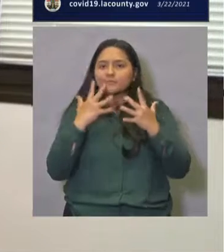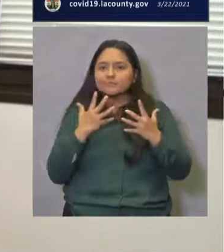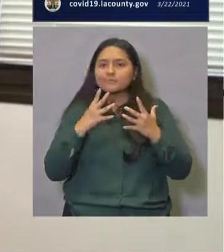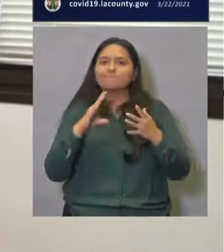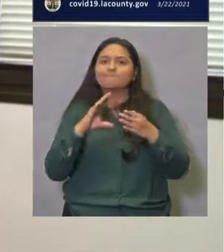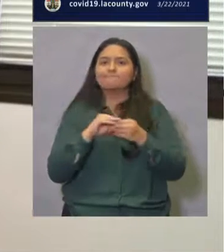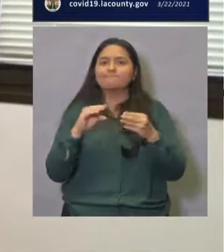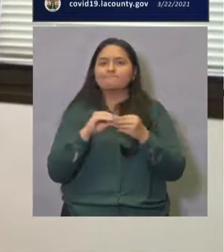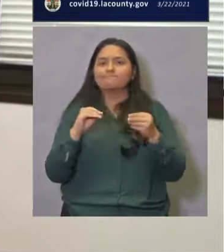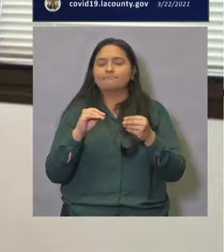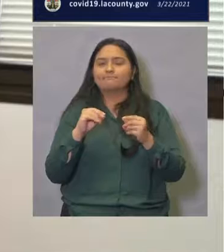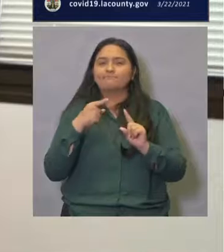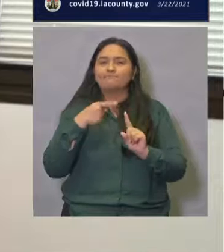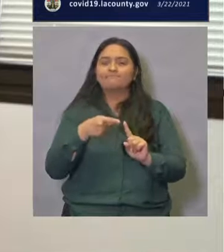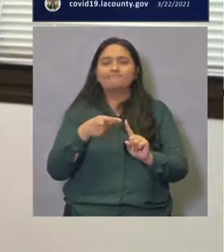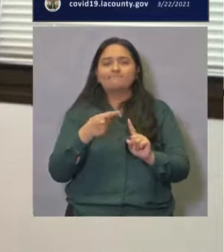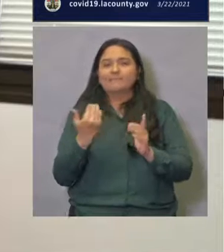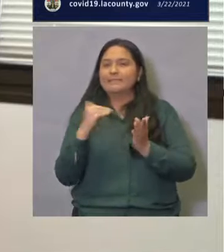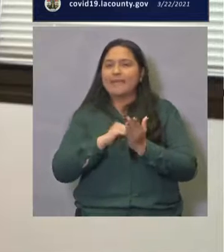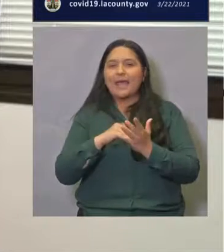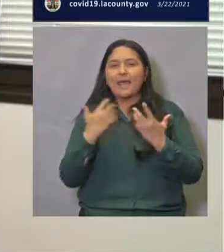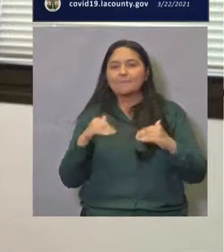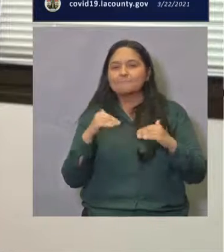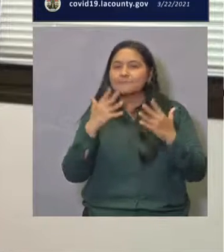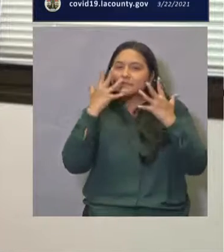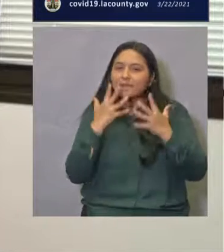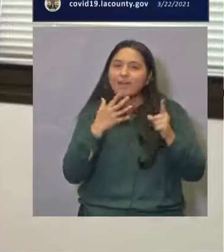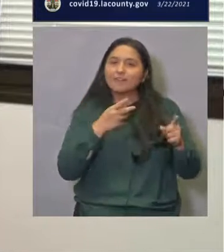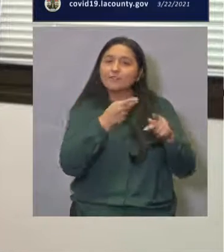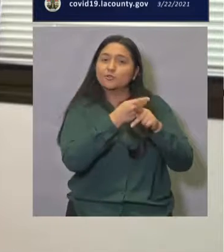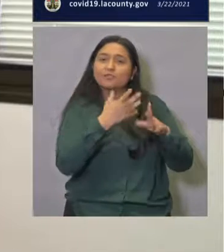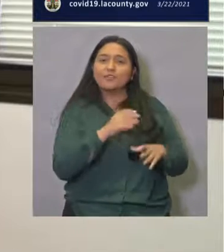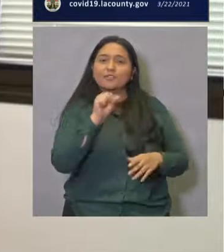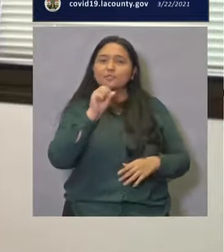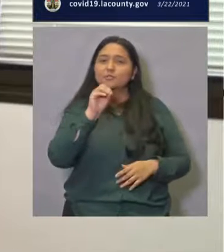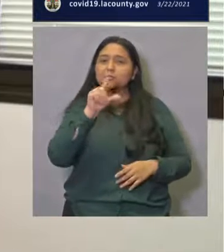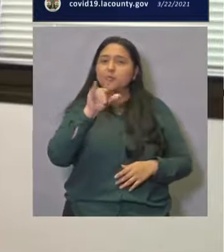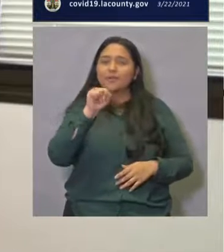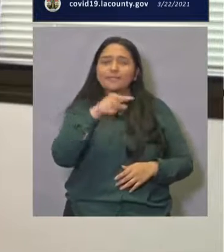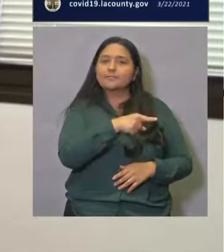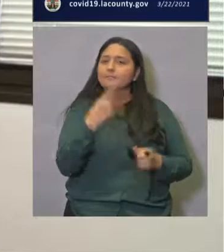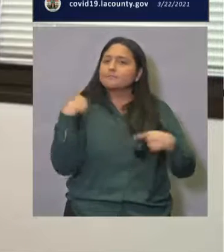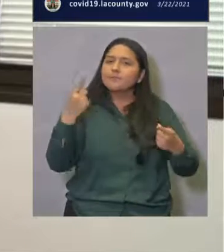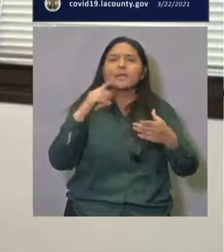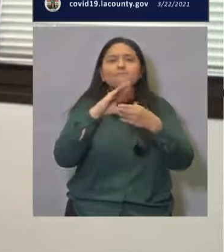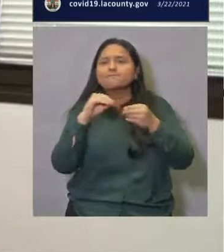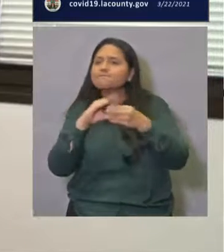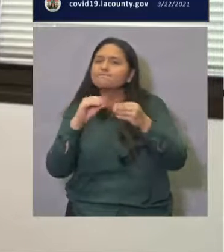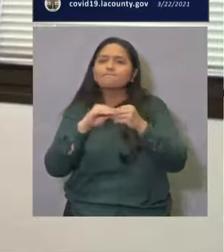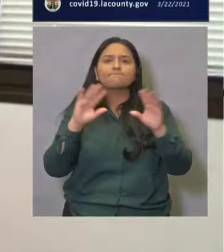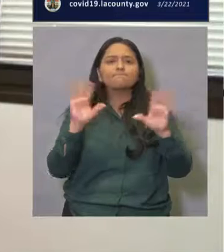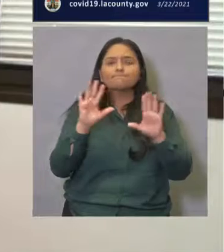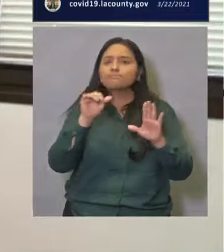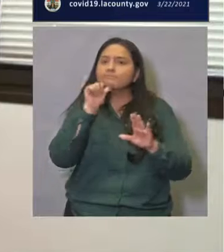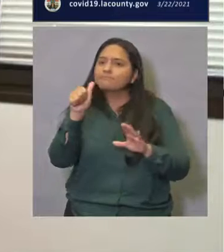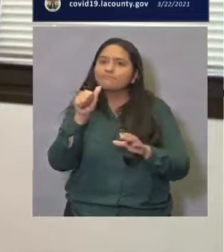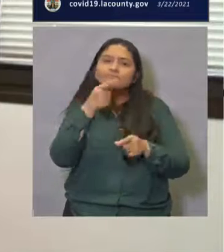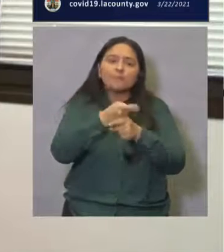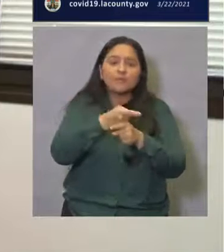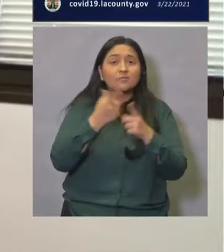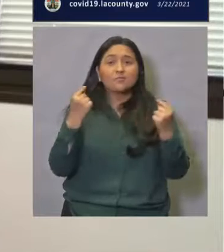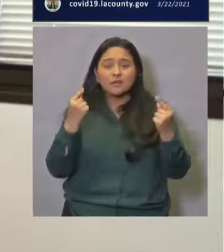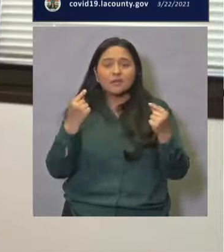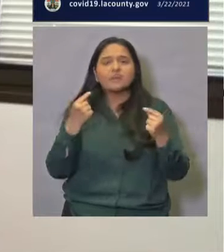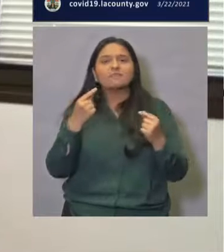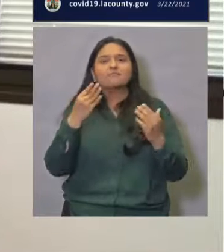nuevo sobre este tema que la supervisora Solis ha denunciado varias veces anteriormente, la violencia